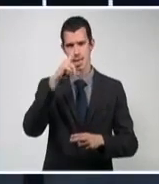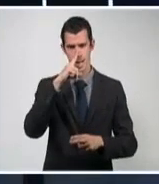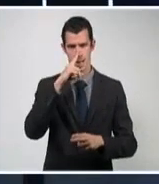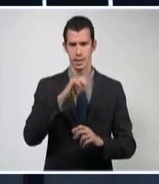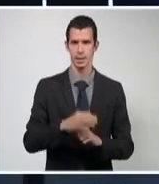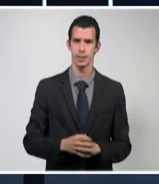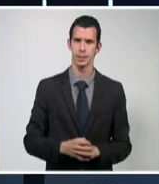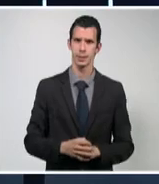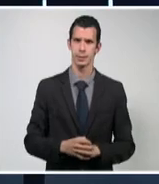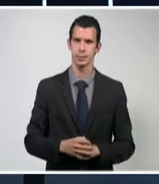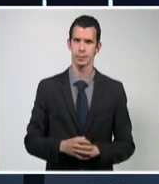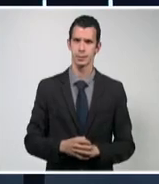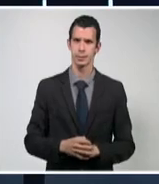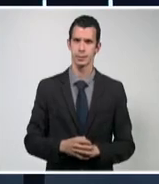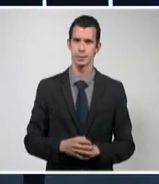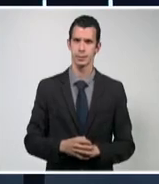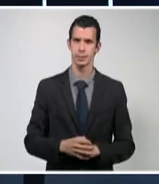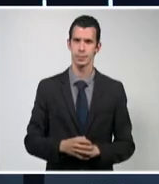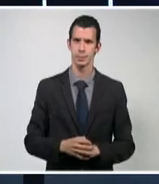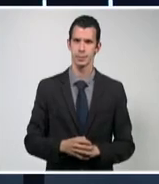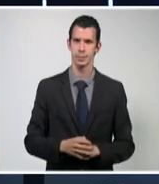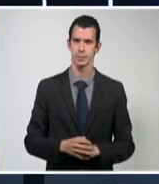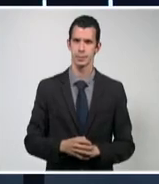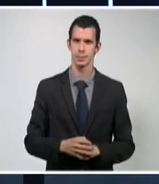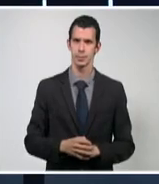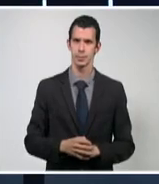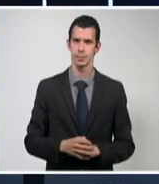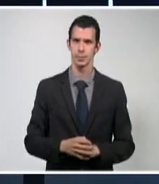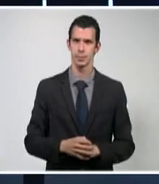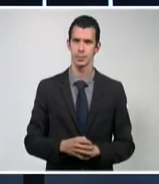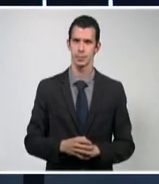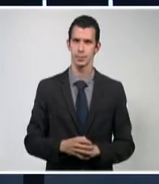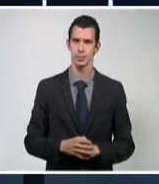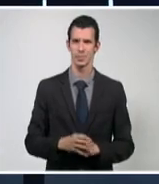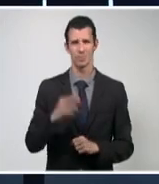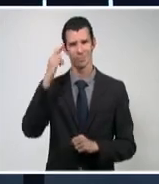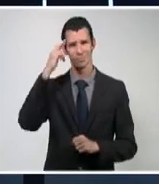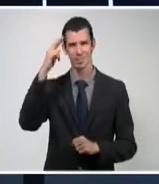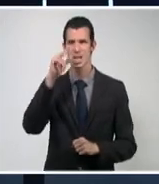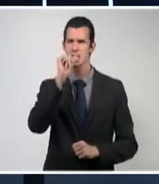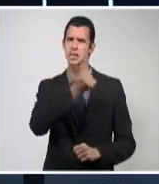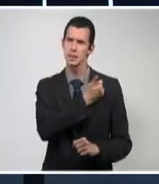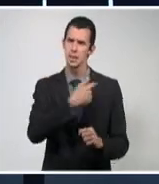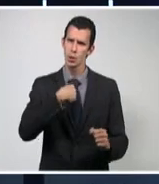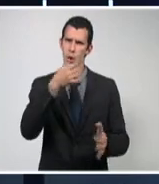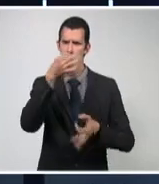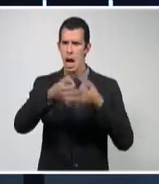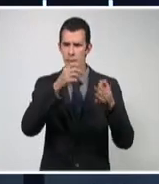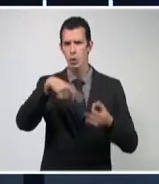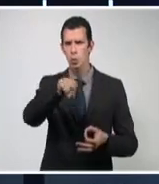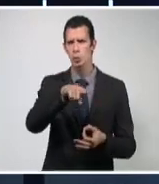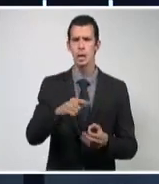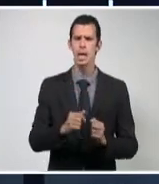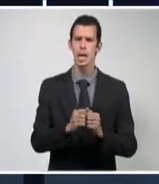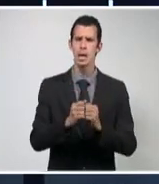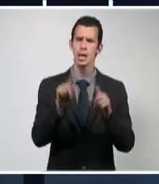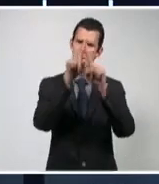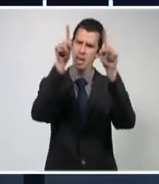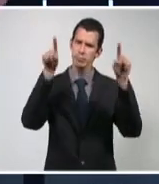que en diciembre les hablé de una página en internet, una página donde se publican algunos de los fondos que el gobierno de los Estados Unidos, a través de la NED y de la